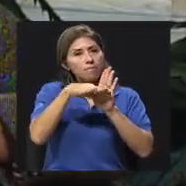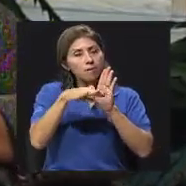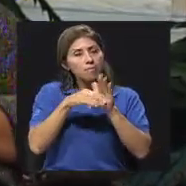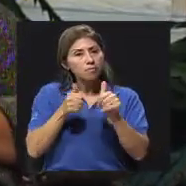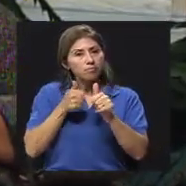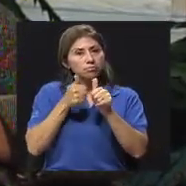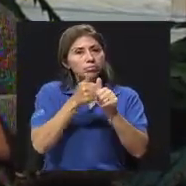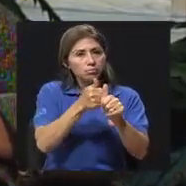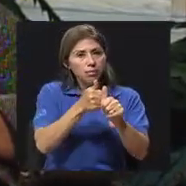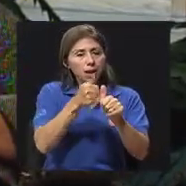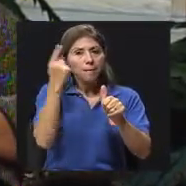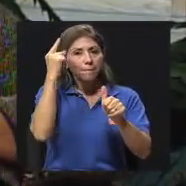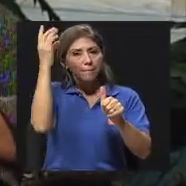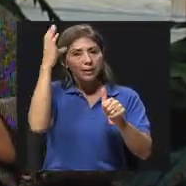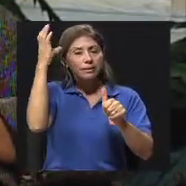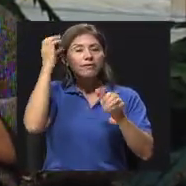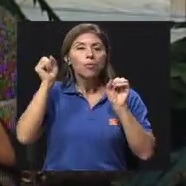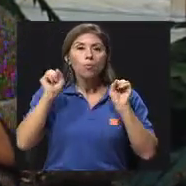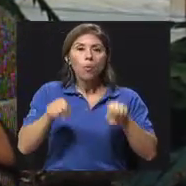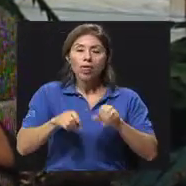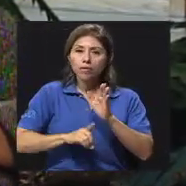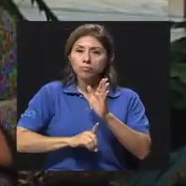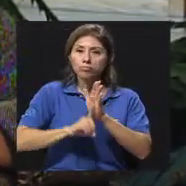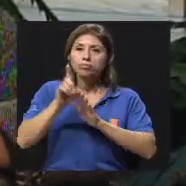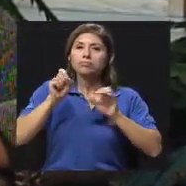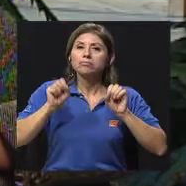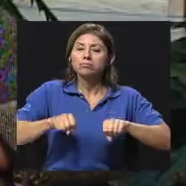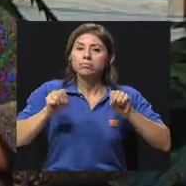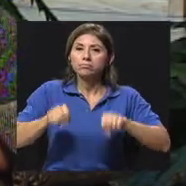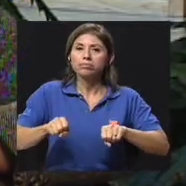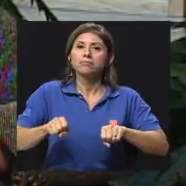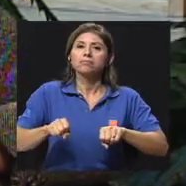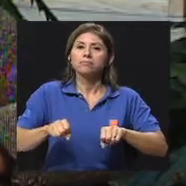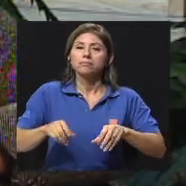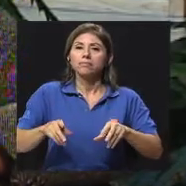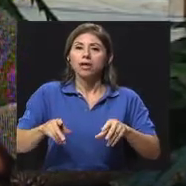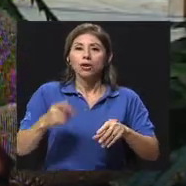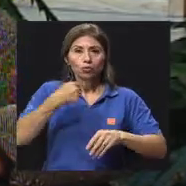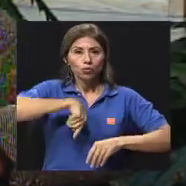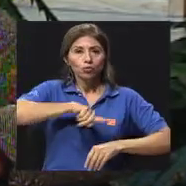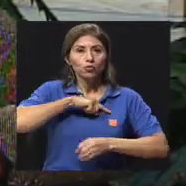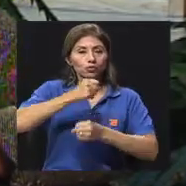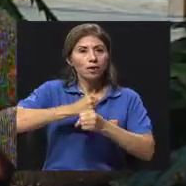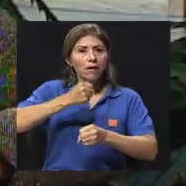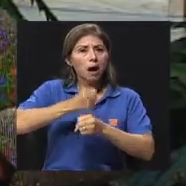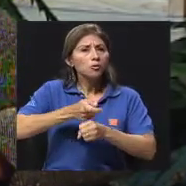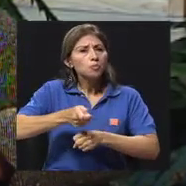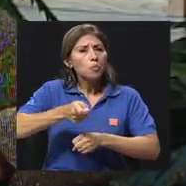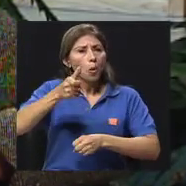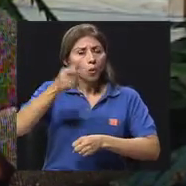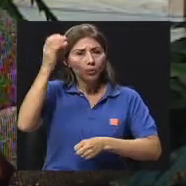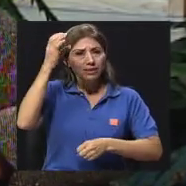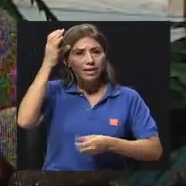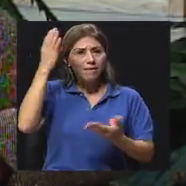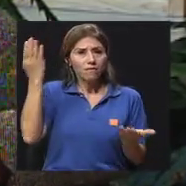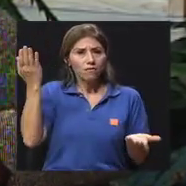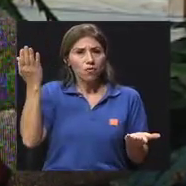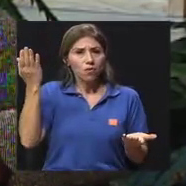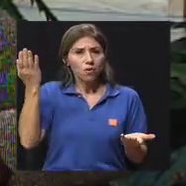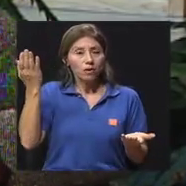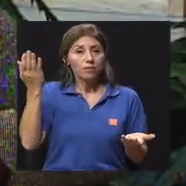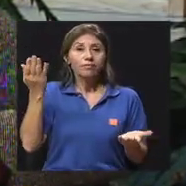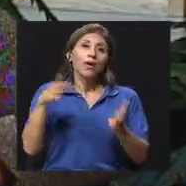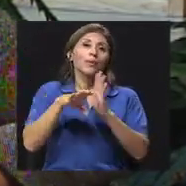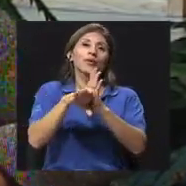se pueda desarrollar esas capacidades que tiene el individuo. Nosotros trabajamos el cerebro muy poquito. Puede